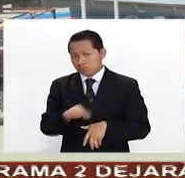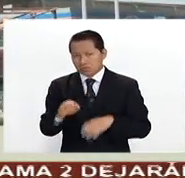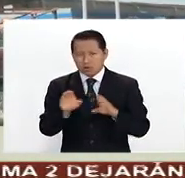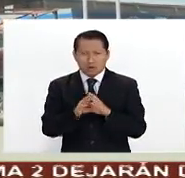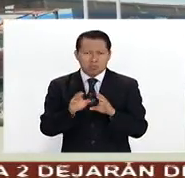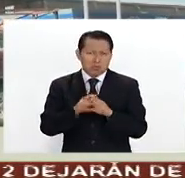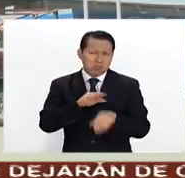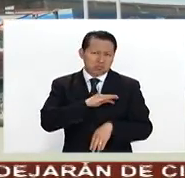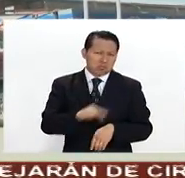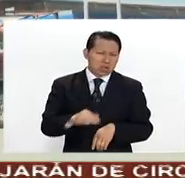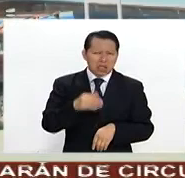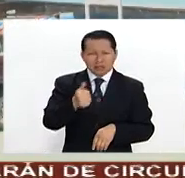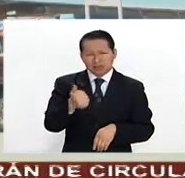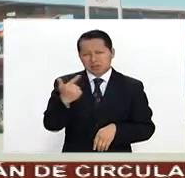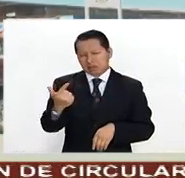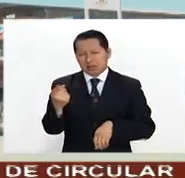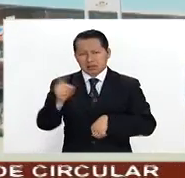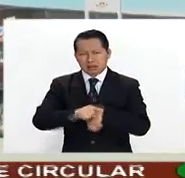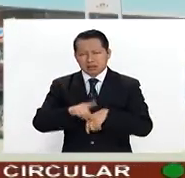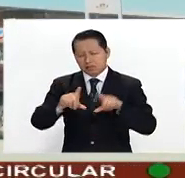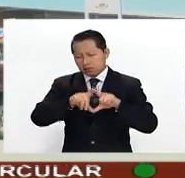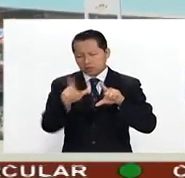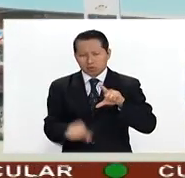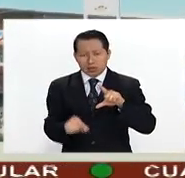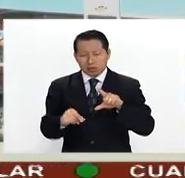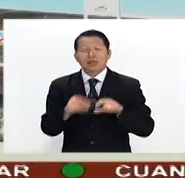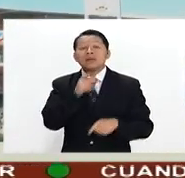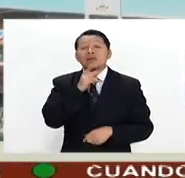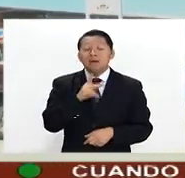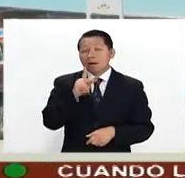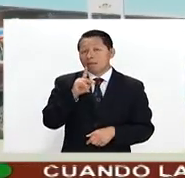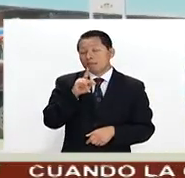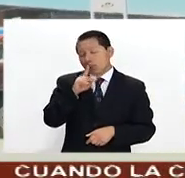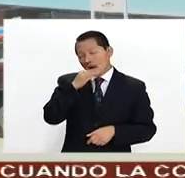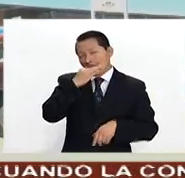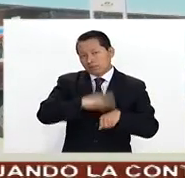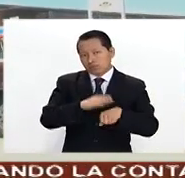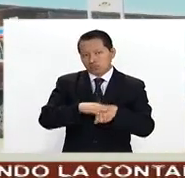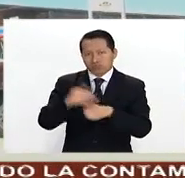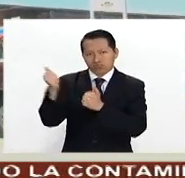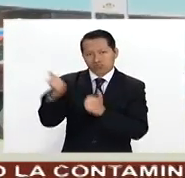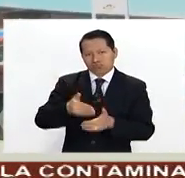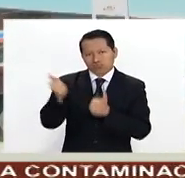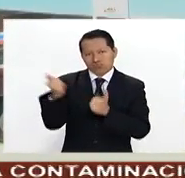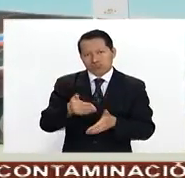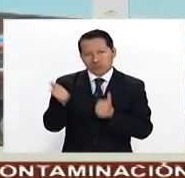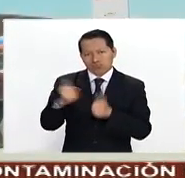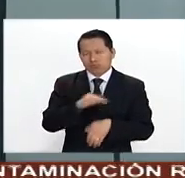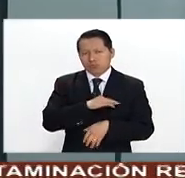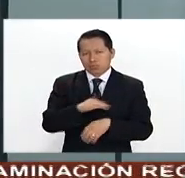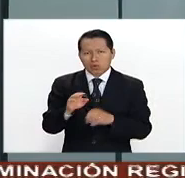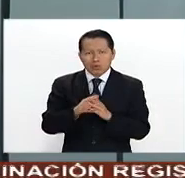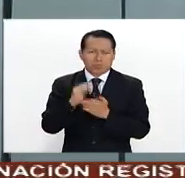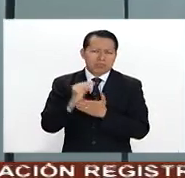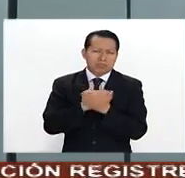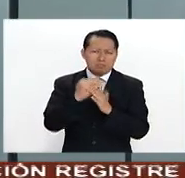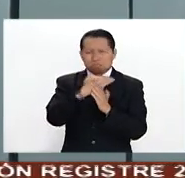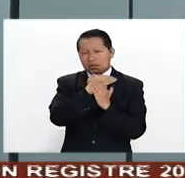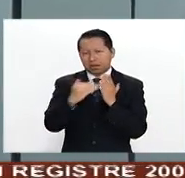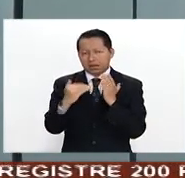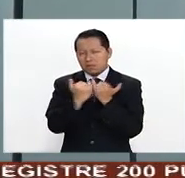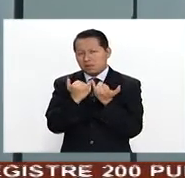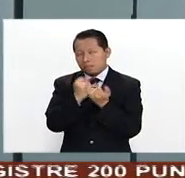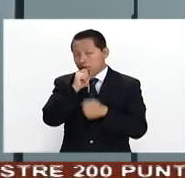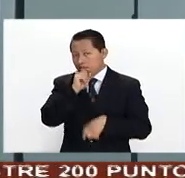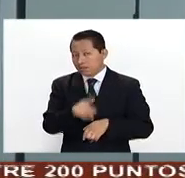para 6 o 7 días a nivel nacional. Pemex advirtió que las importaciones extraordinarias podrían reducirse a la mitad a